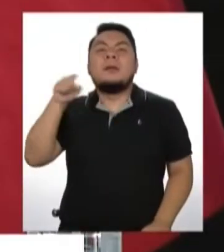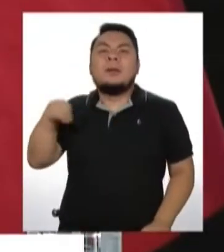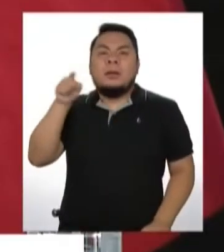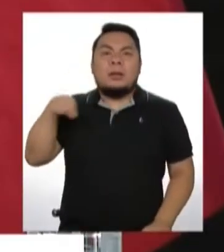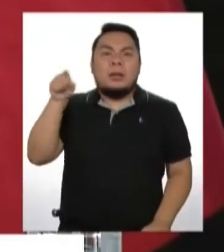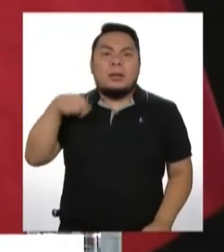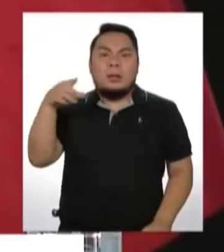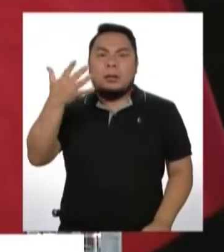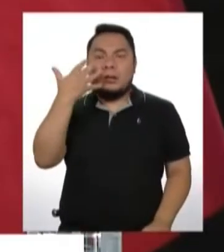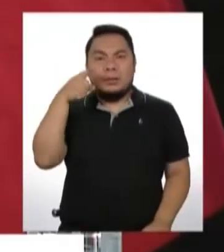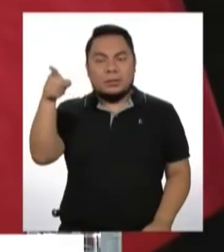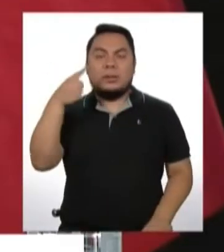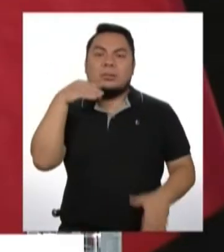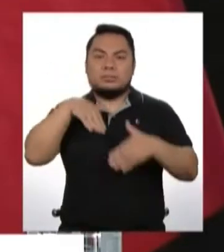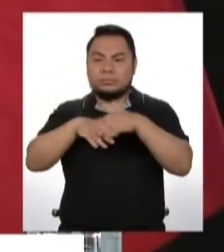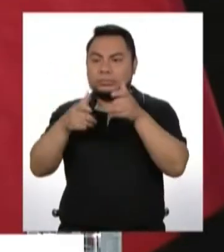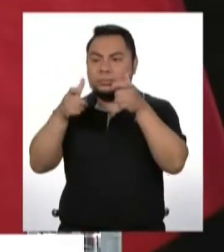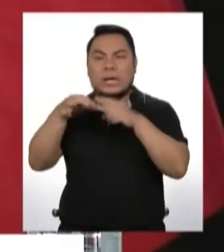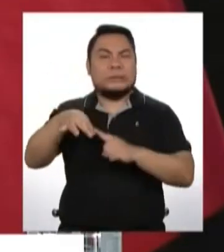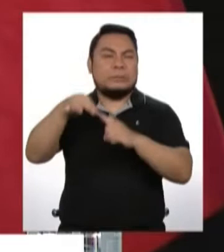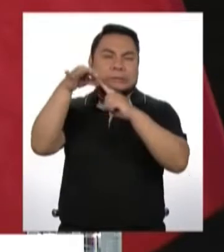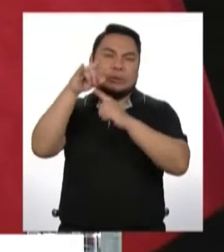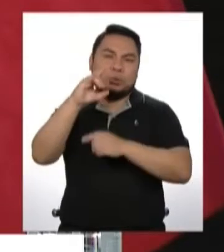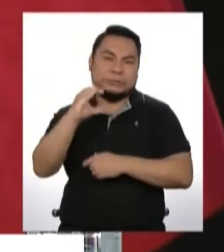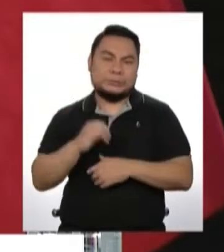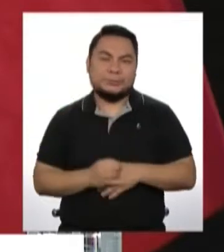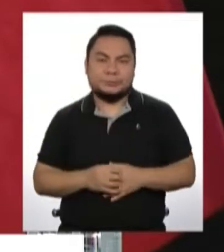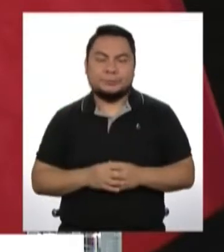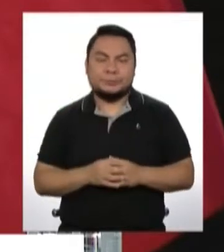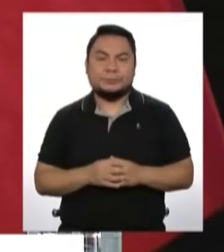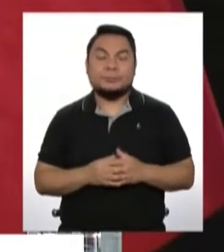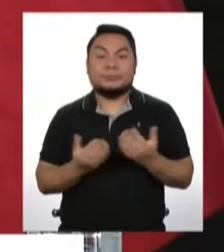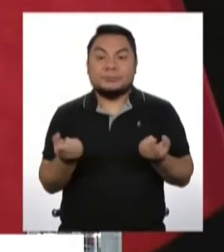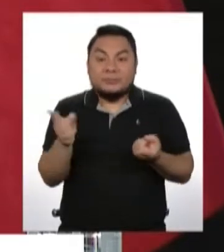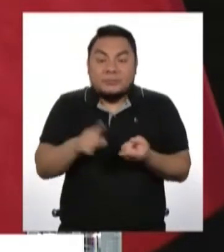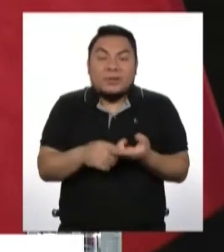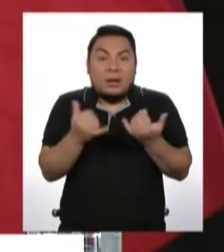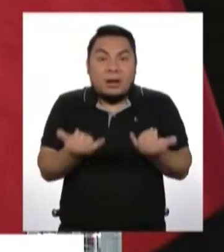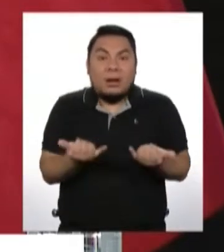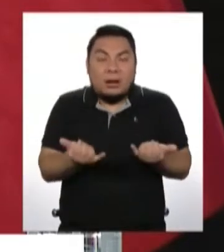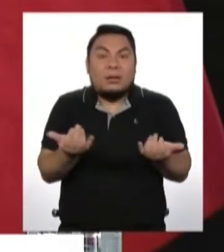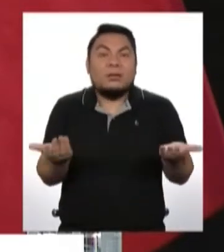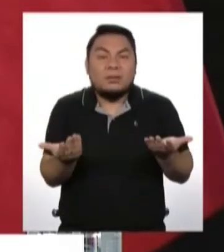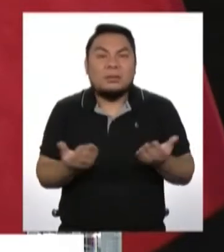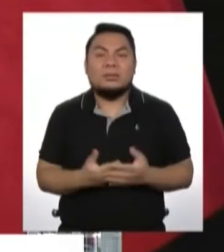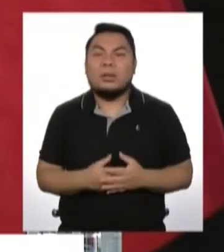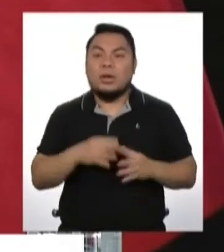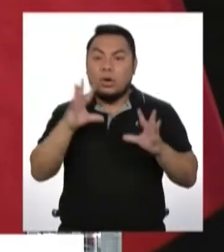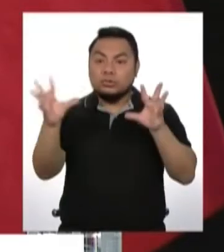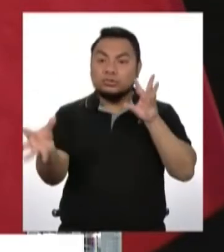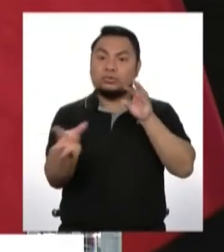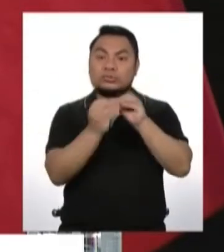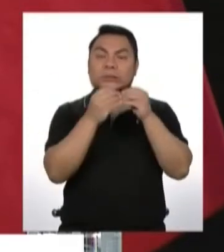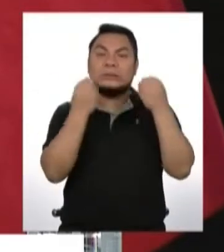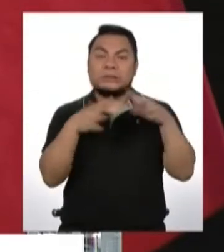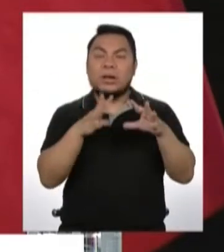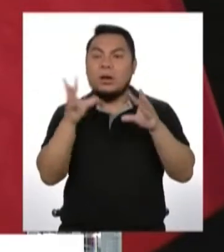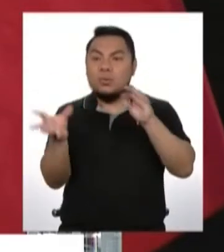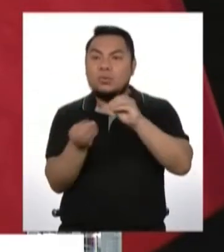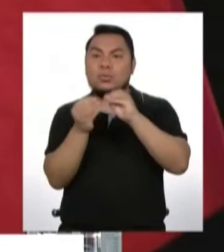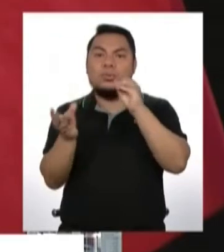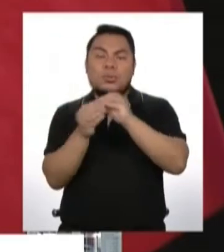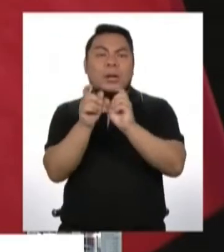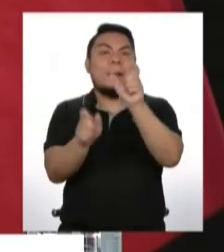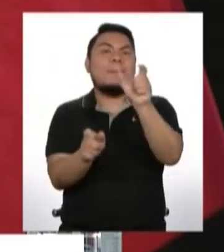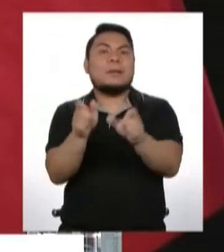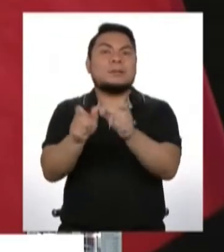de cuidados intensivos, ¿no? Es lo que tenemos. A la fecha, al día de hoy, sumando los que se han ido acumulando, las personas